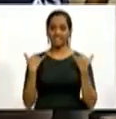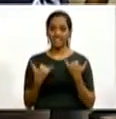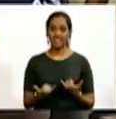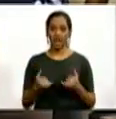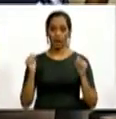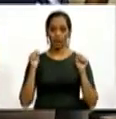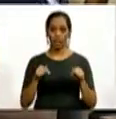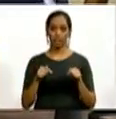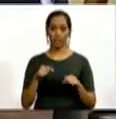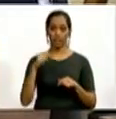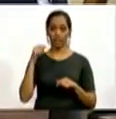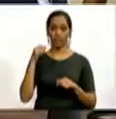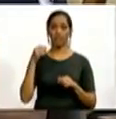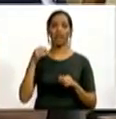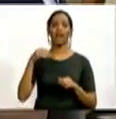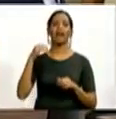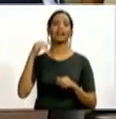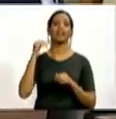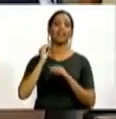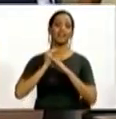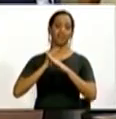negar a Donald Trump derechos absolutos